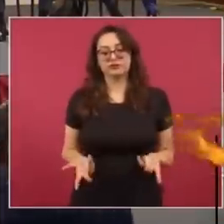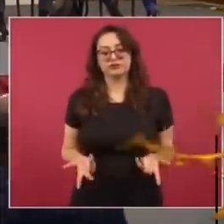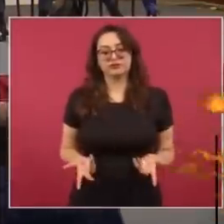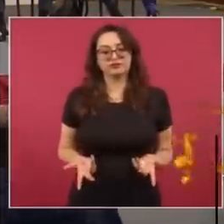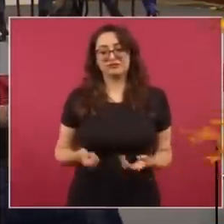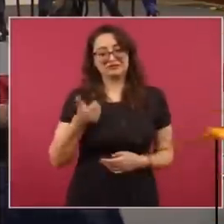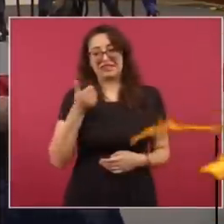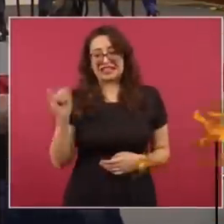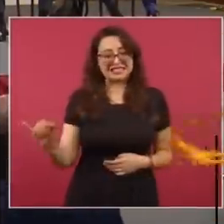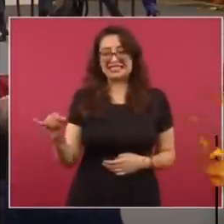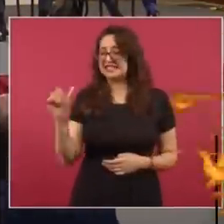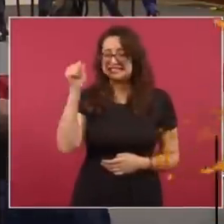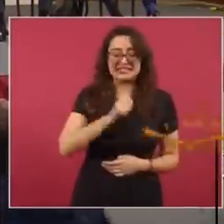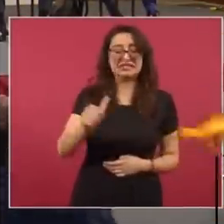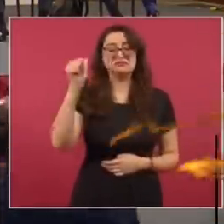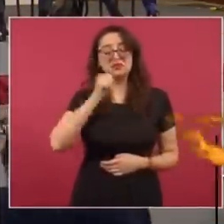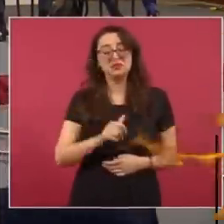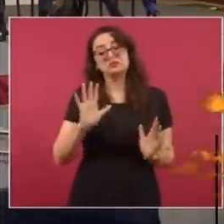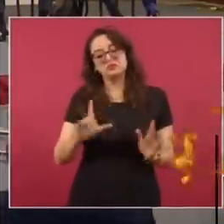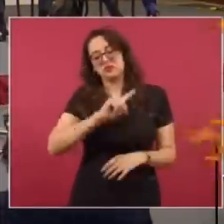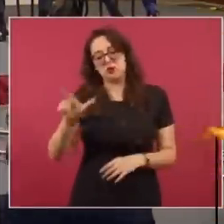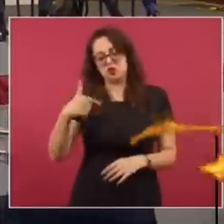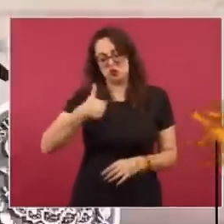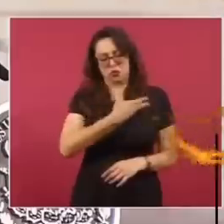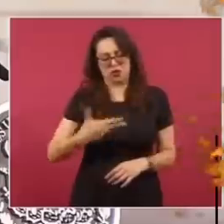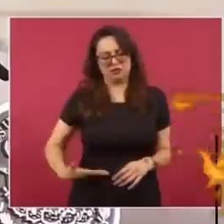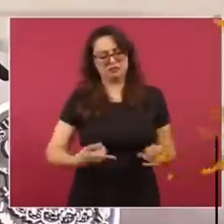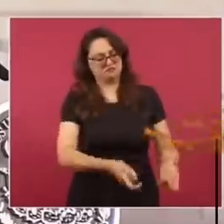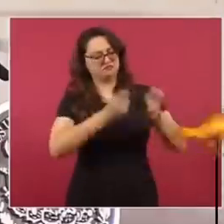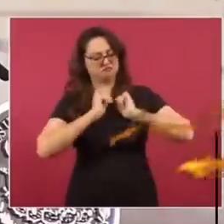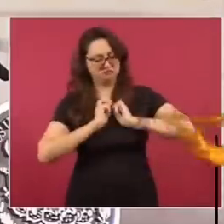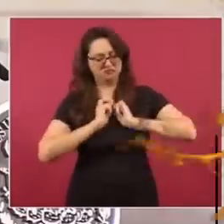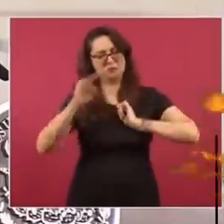podíamos mejorar el